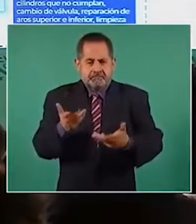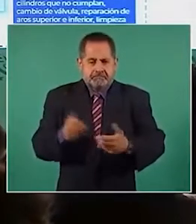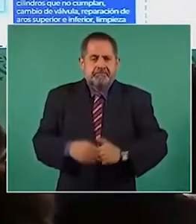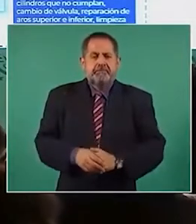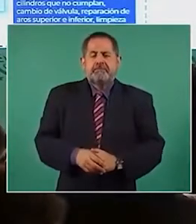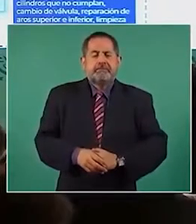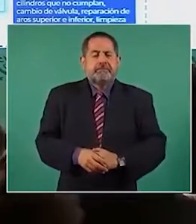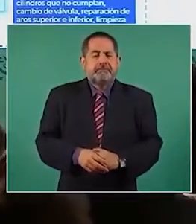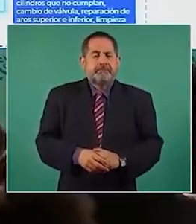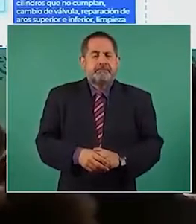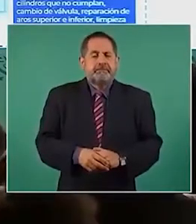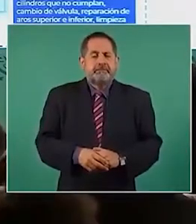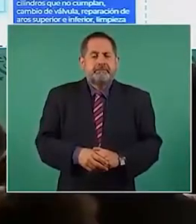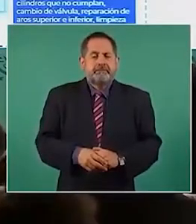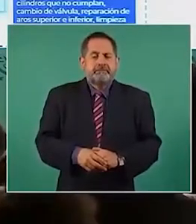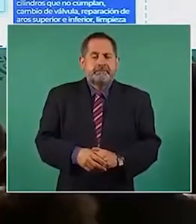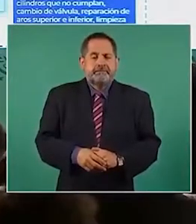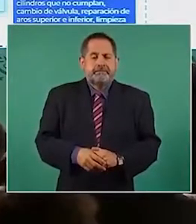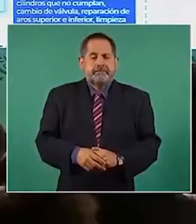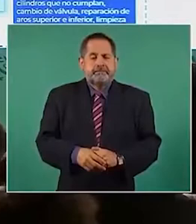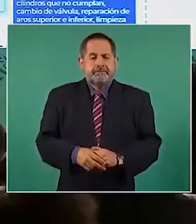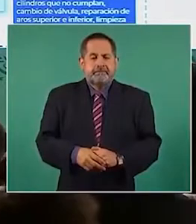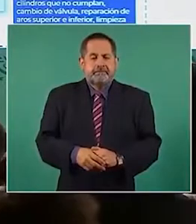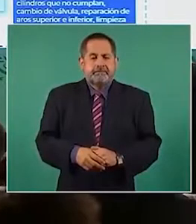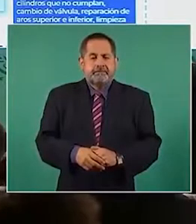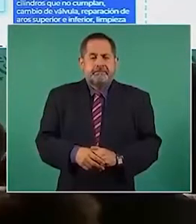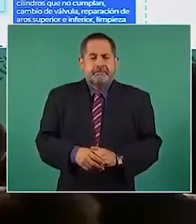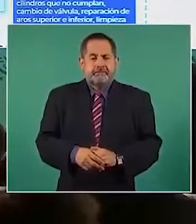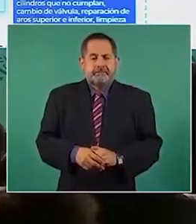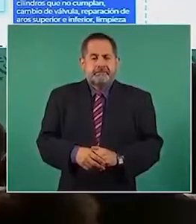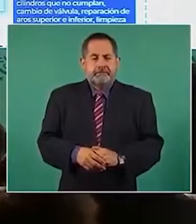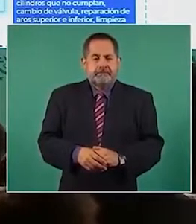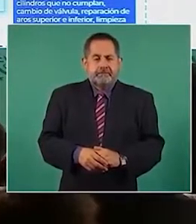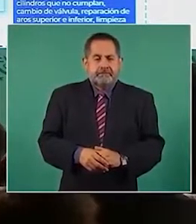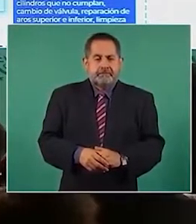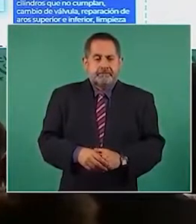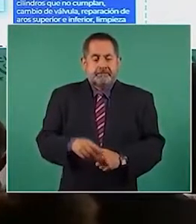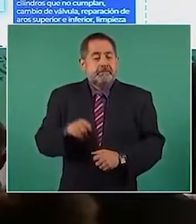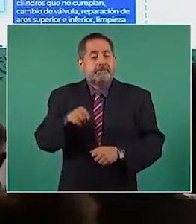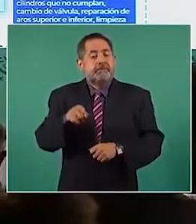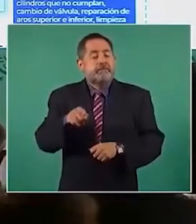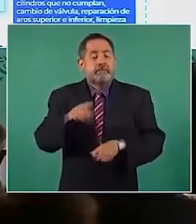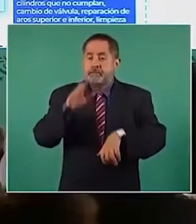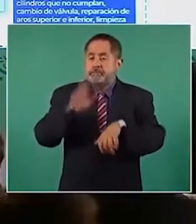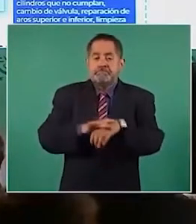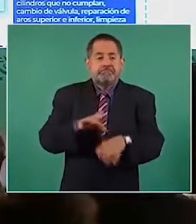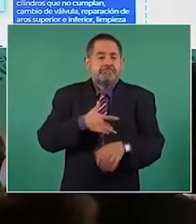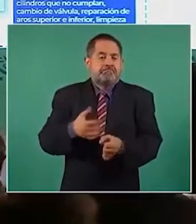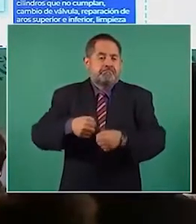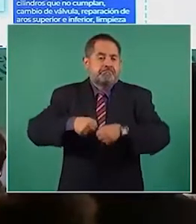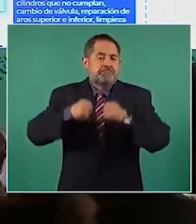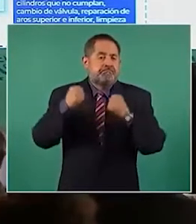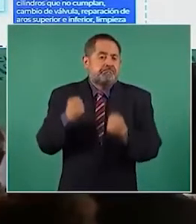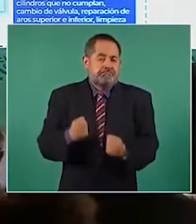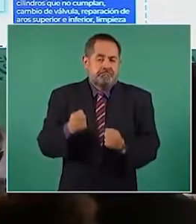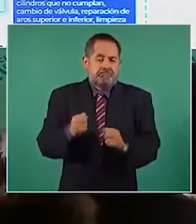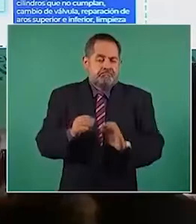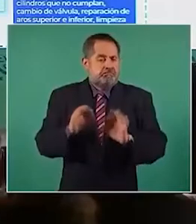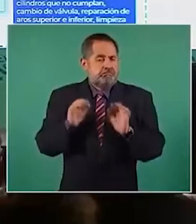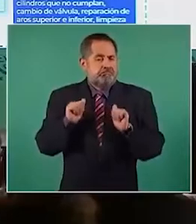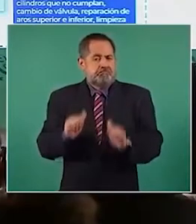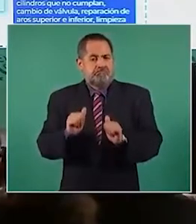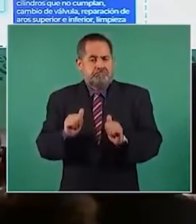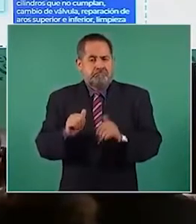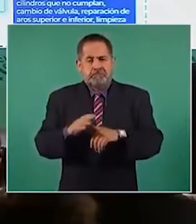sigue, por favor. Bueno, otra ventaja, cilindros seguros, ya lo decíamos hace un momento. En